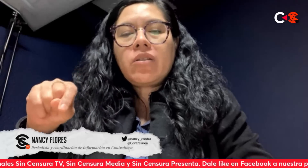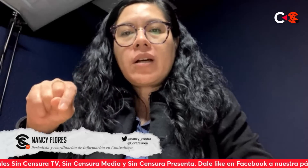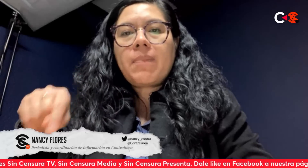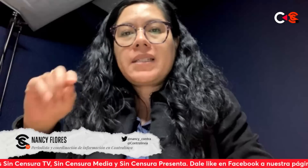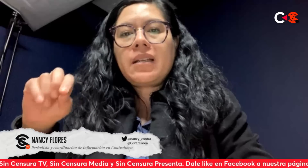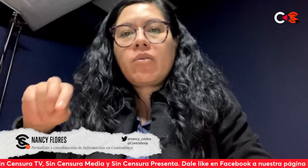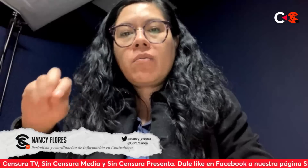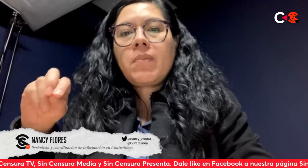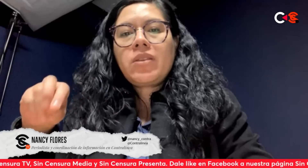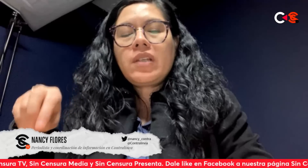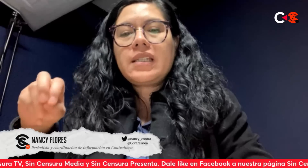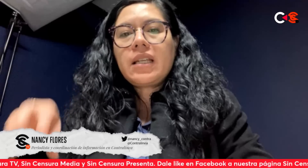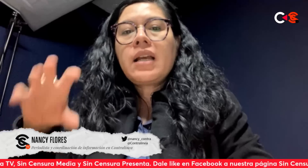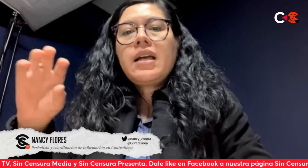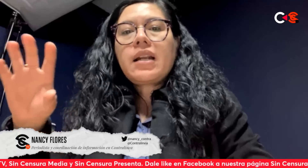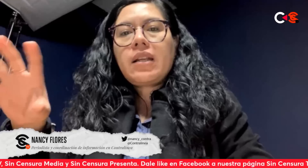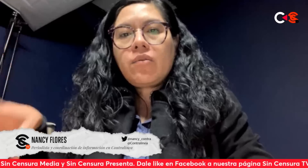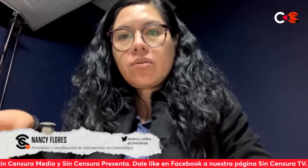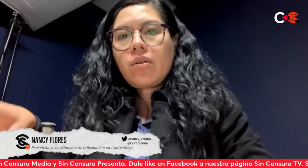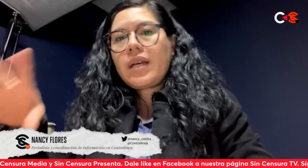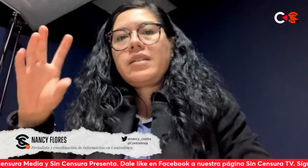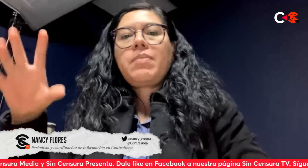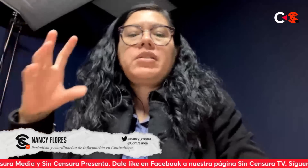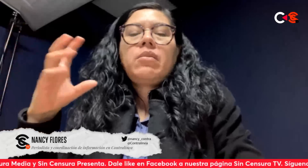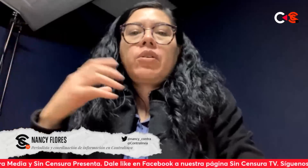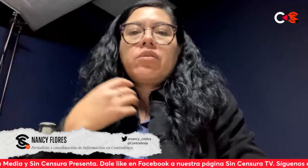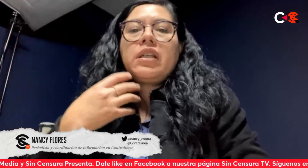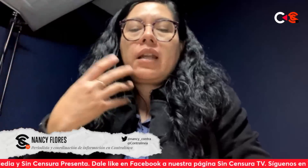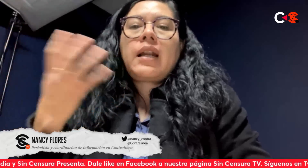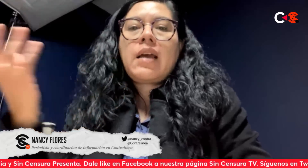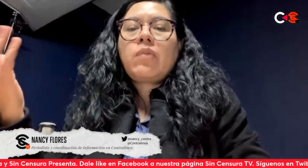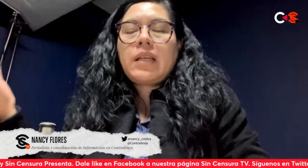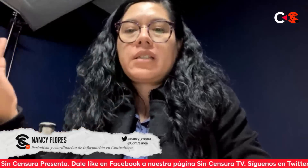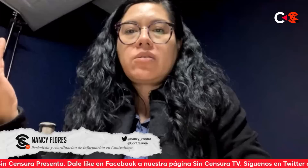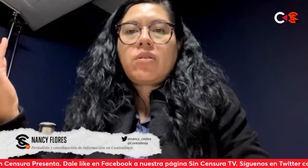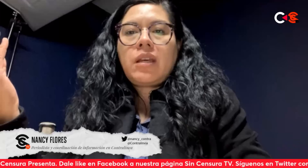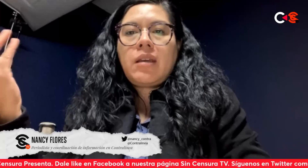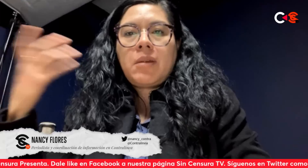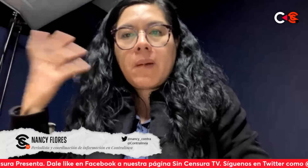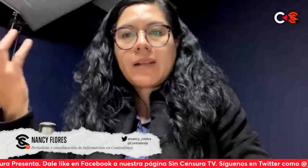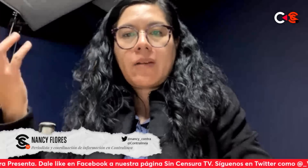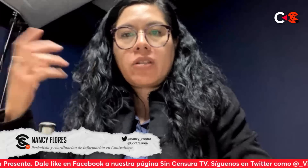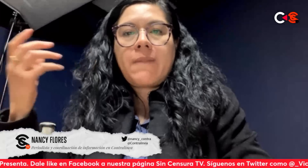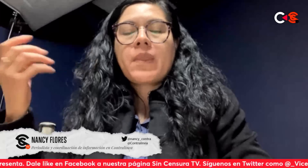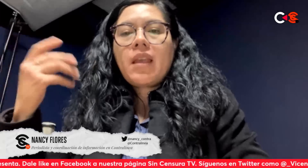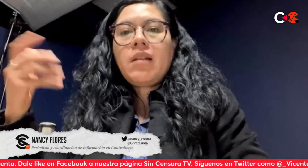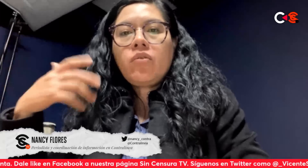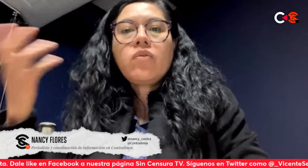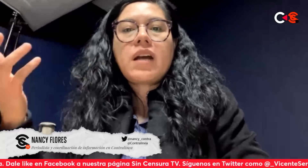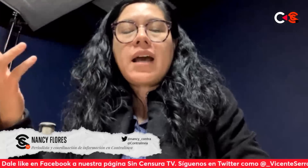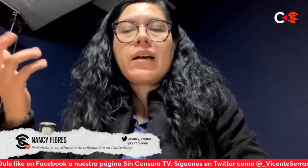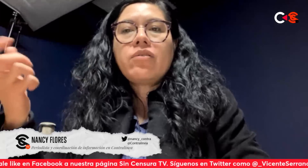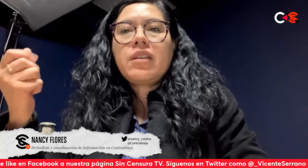no ha sido capaz en ningún momento de decir renuncio a esta pensión por considerarla un exceso de mi parte. O sea,